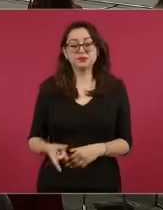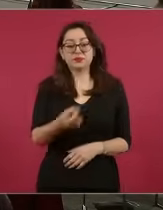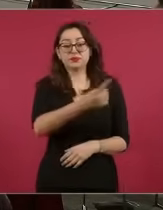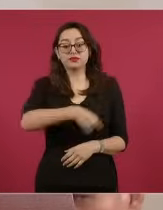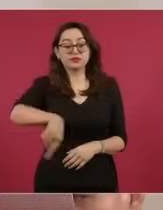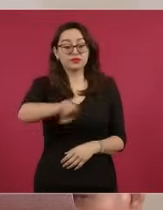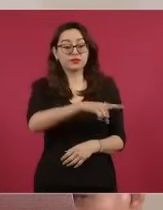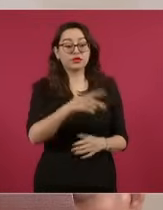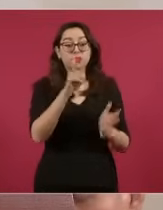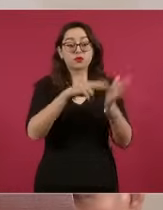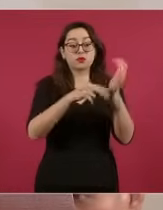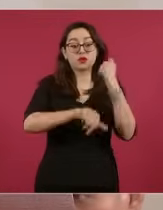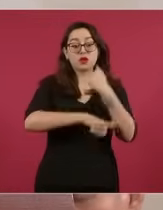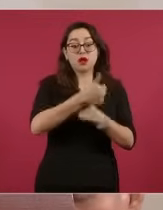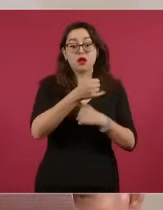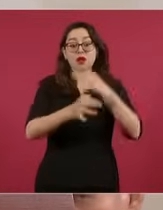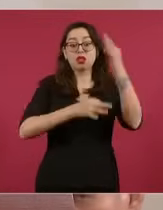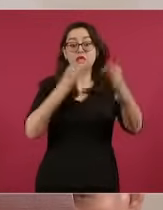del 2011.